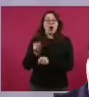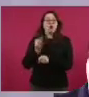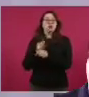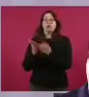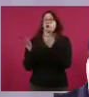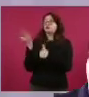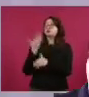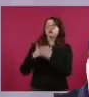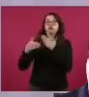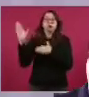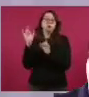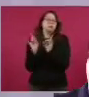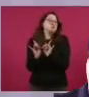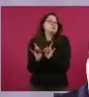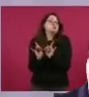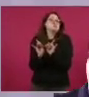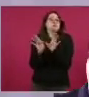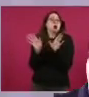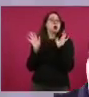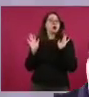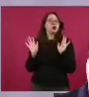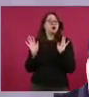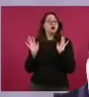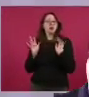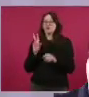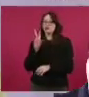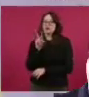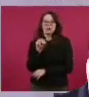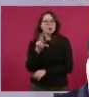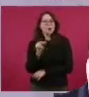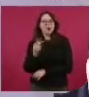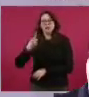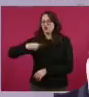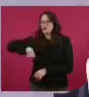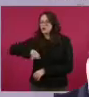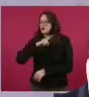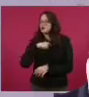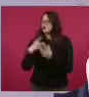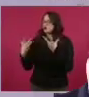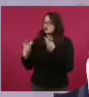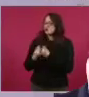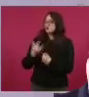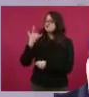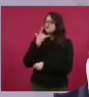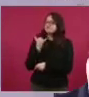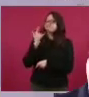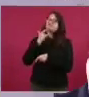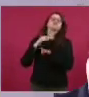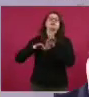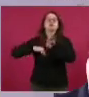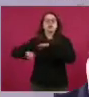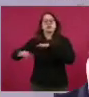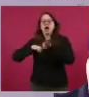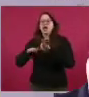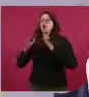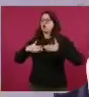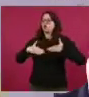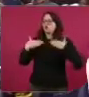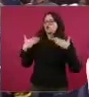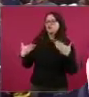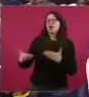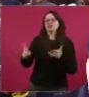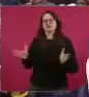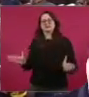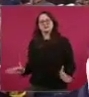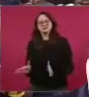Cuando llegamos, nos pusimos a trabajar con todos y con todas, a hacer posible que crean en ustedes. El hecho de